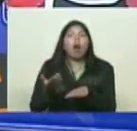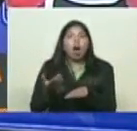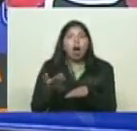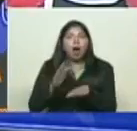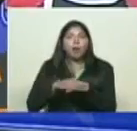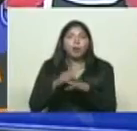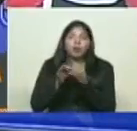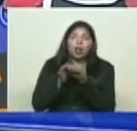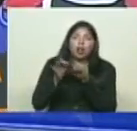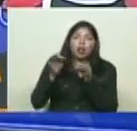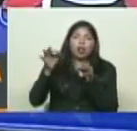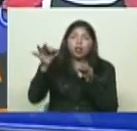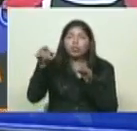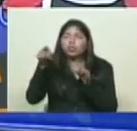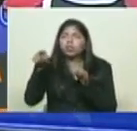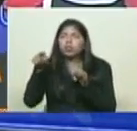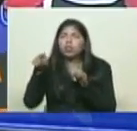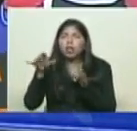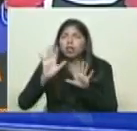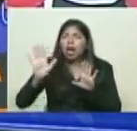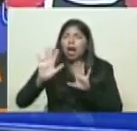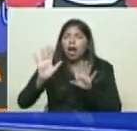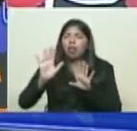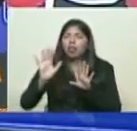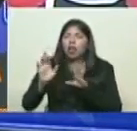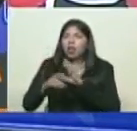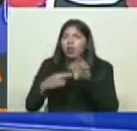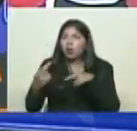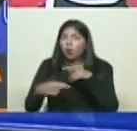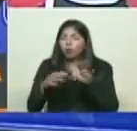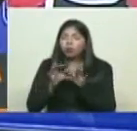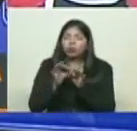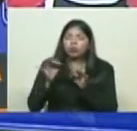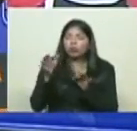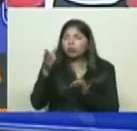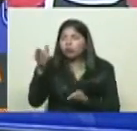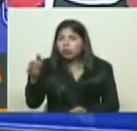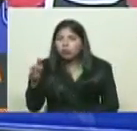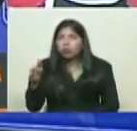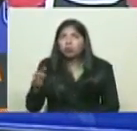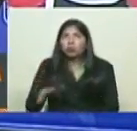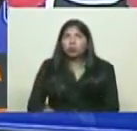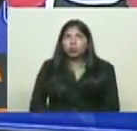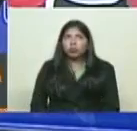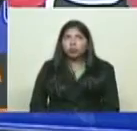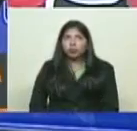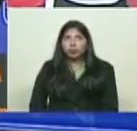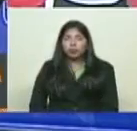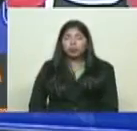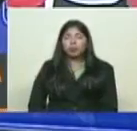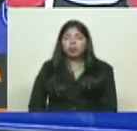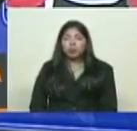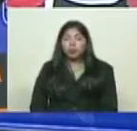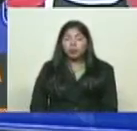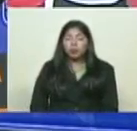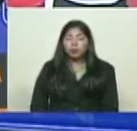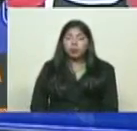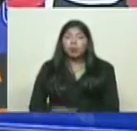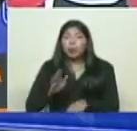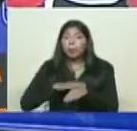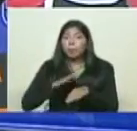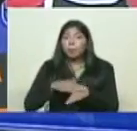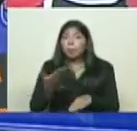no había llegado allí. Y no por mal hecho, porque no que diga que no podamos, pero simplemente